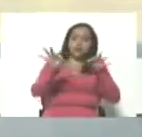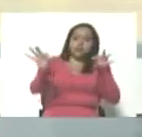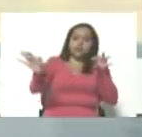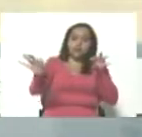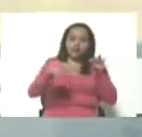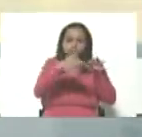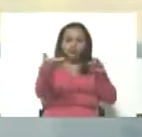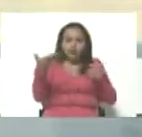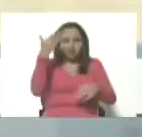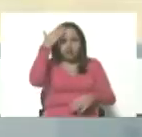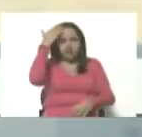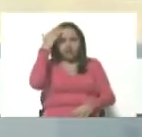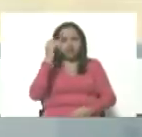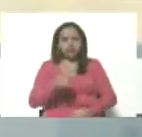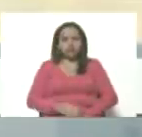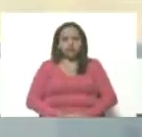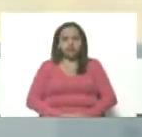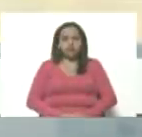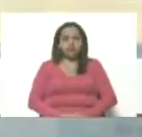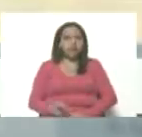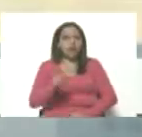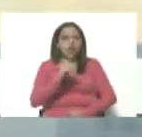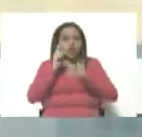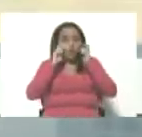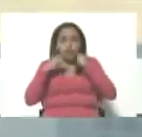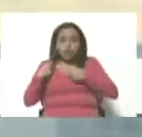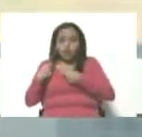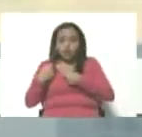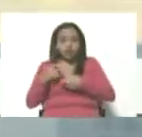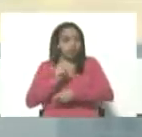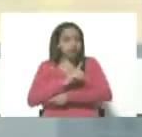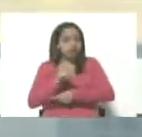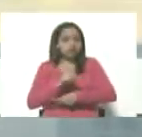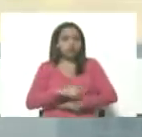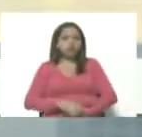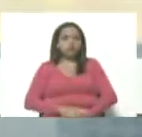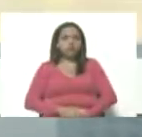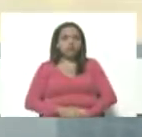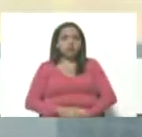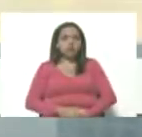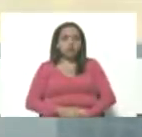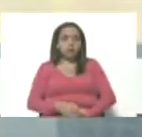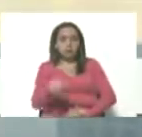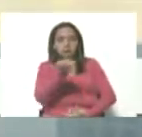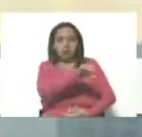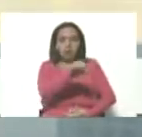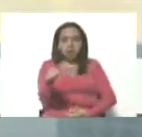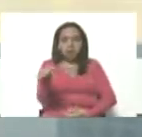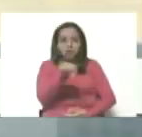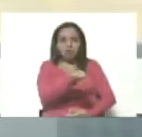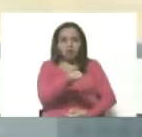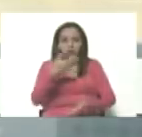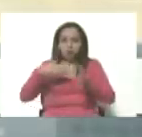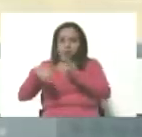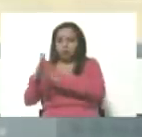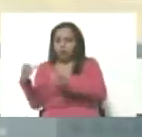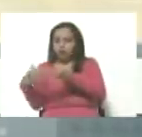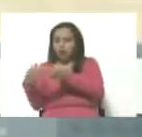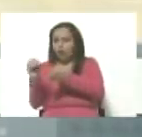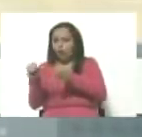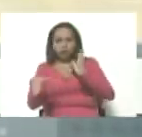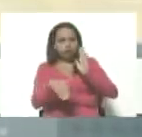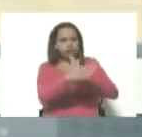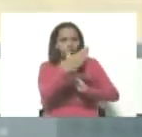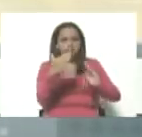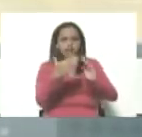ustedes lo saben, y no me quito esto, me monto en el carro para manejar para una reunión para mi casa,